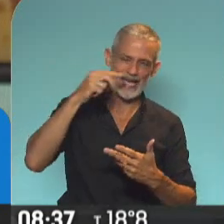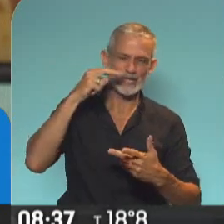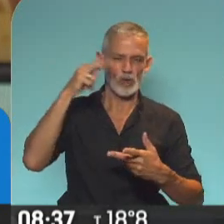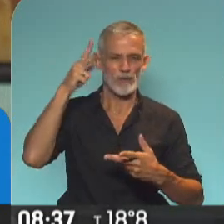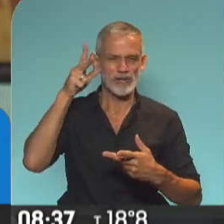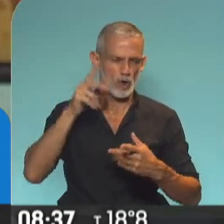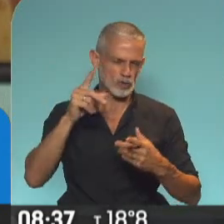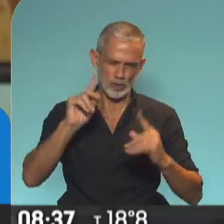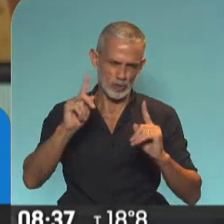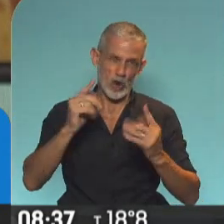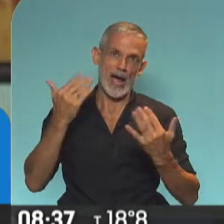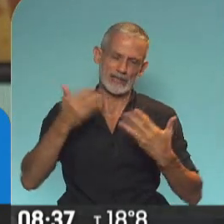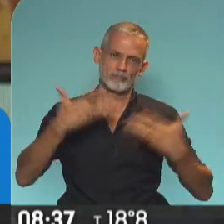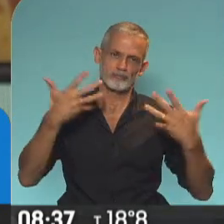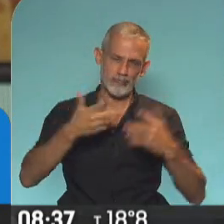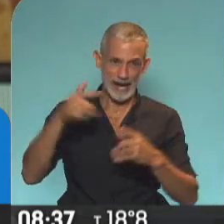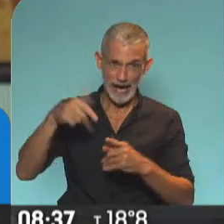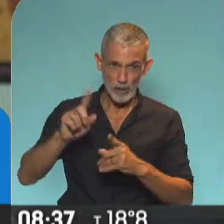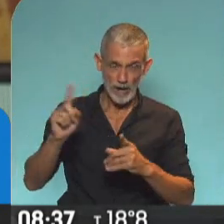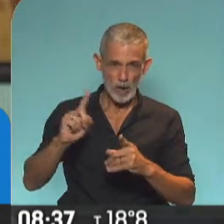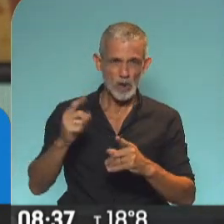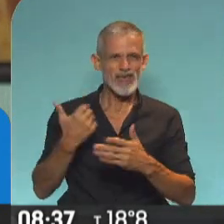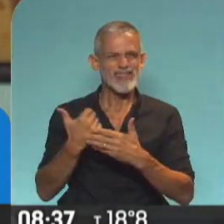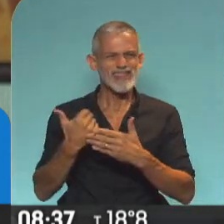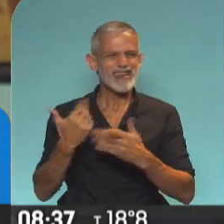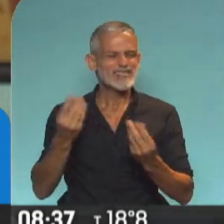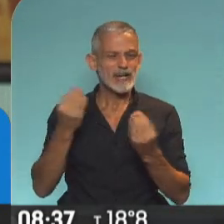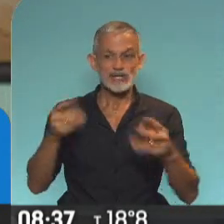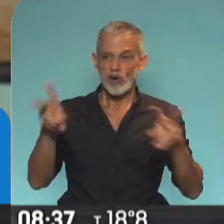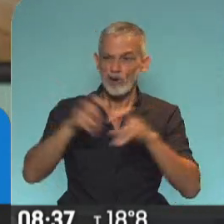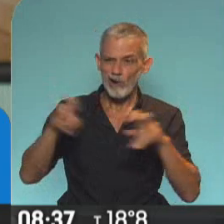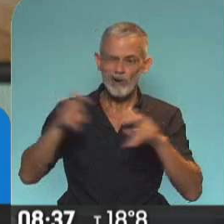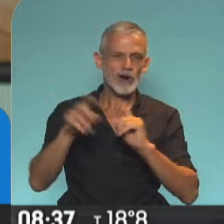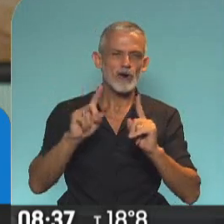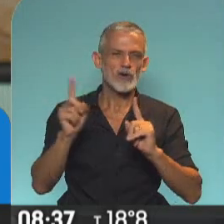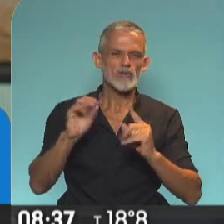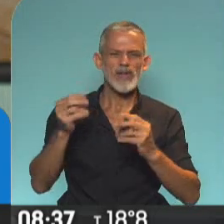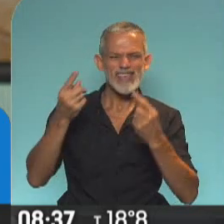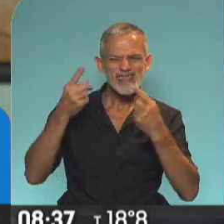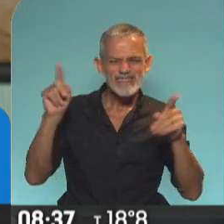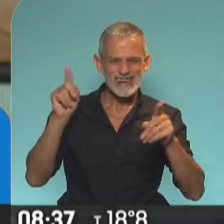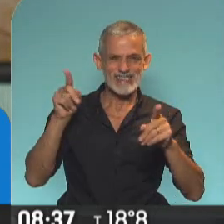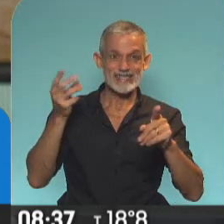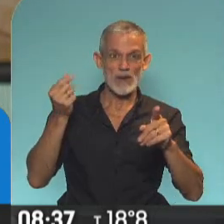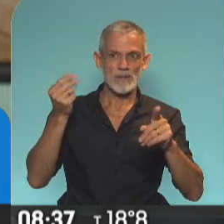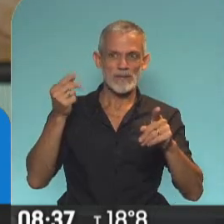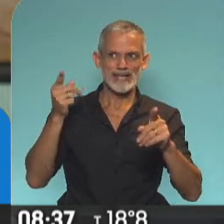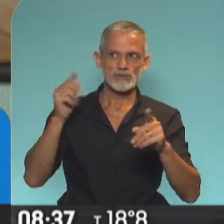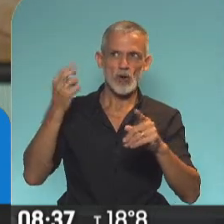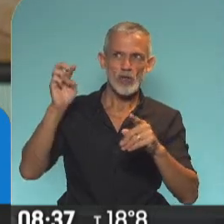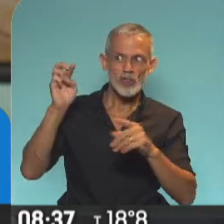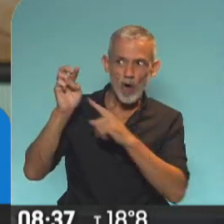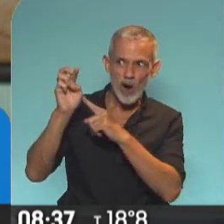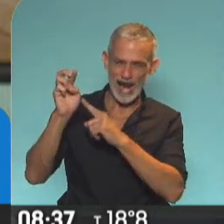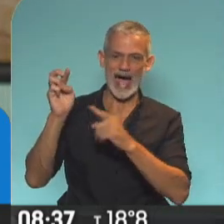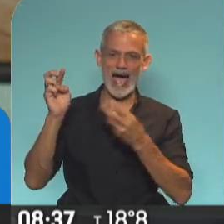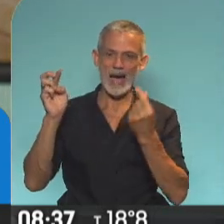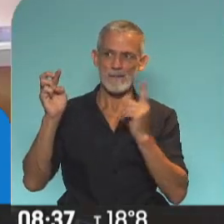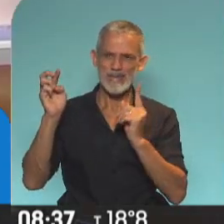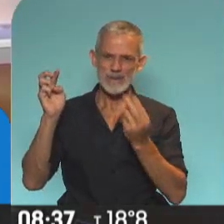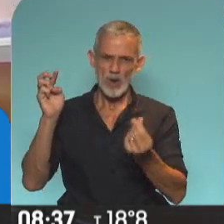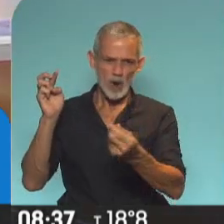desarmando. ¿Qué le queda al Estado? Le queda la posibilidad de poner retenciones o derechos de exportación que lo que hacen